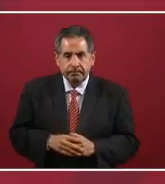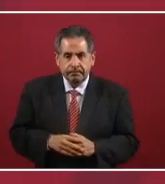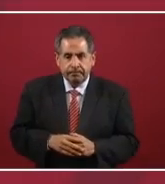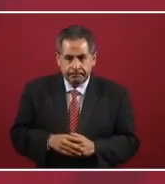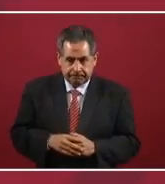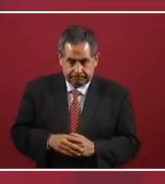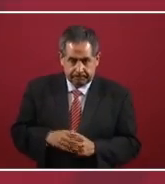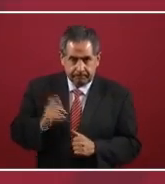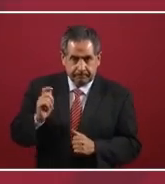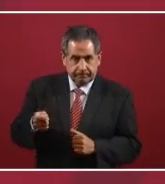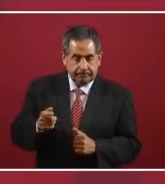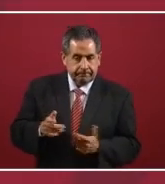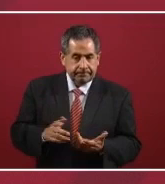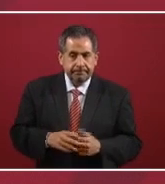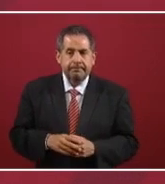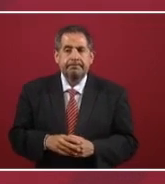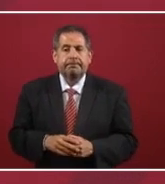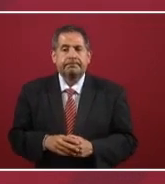Es un